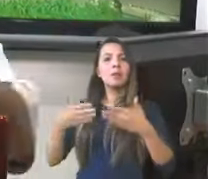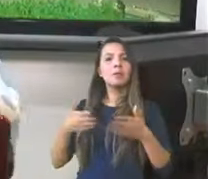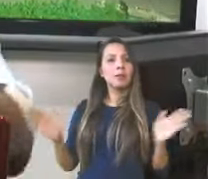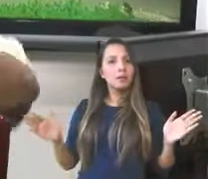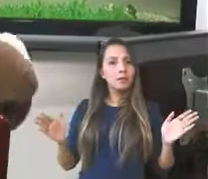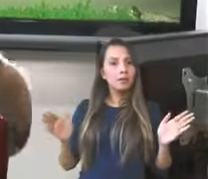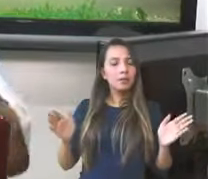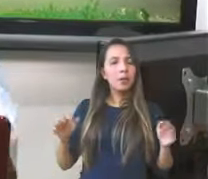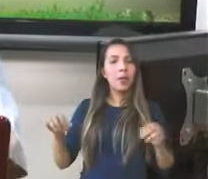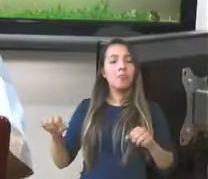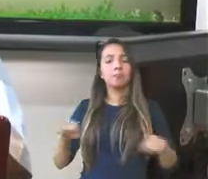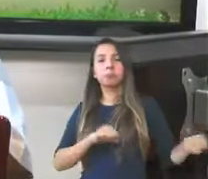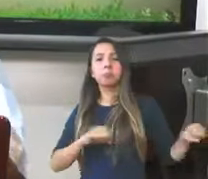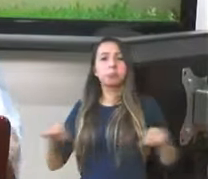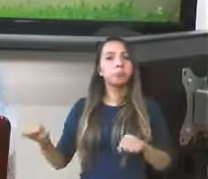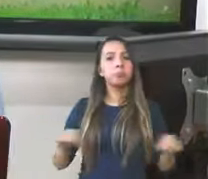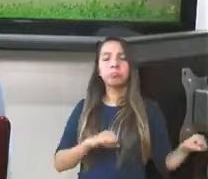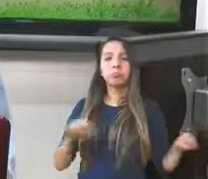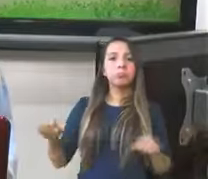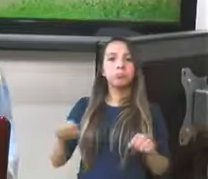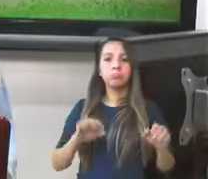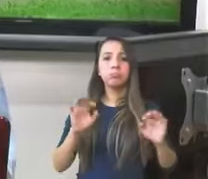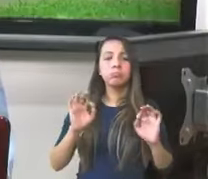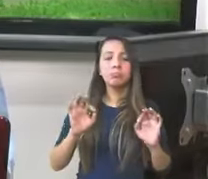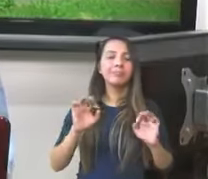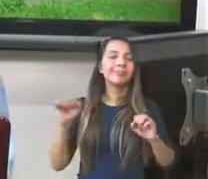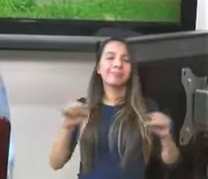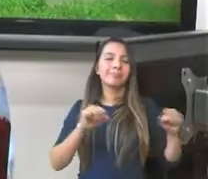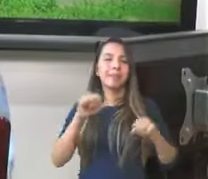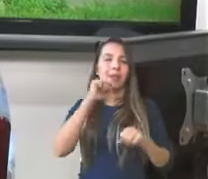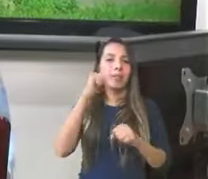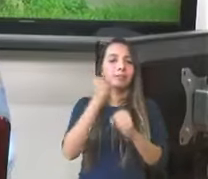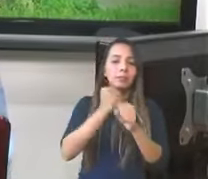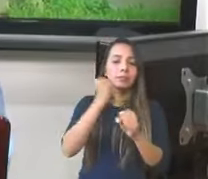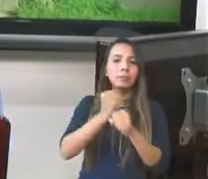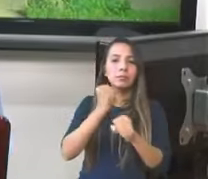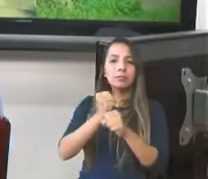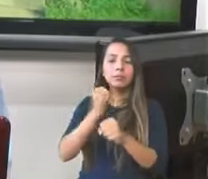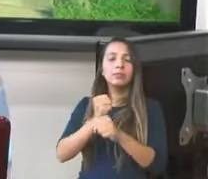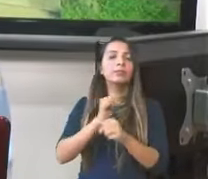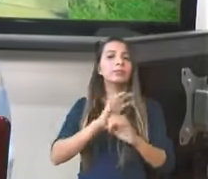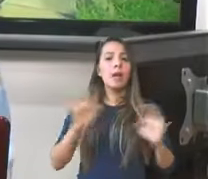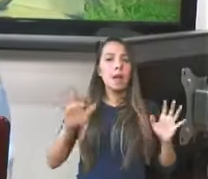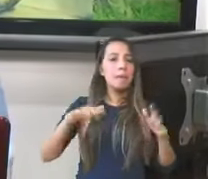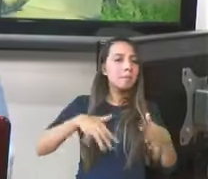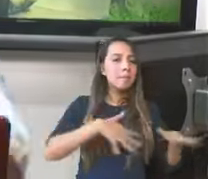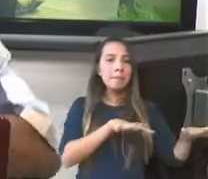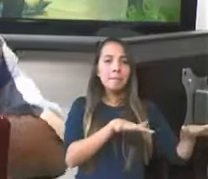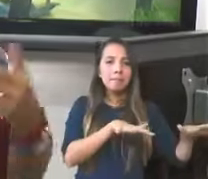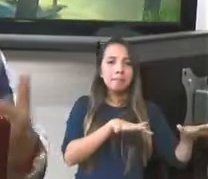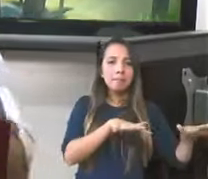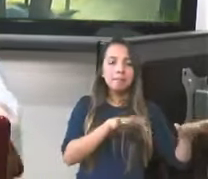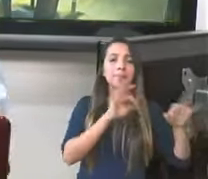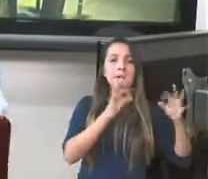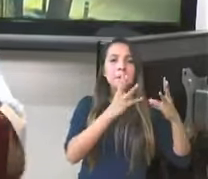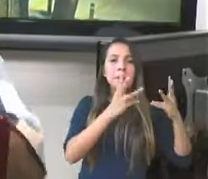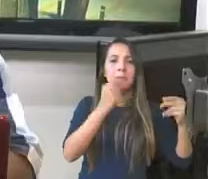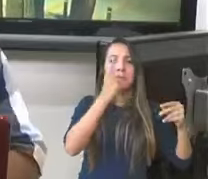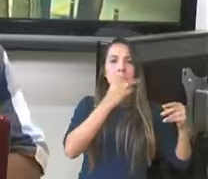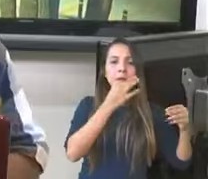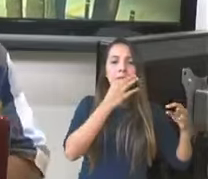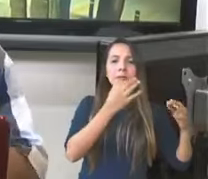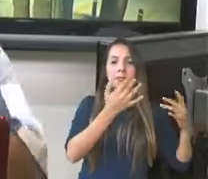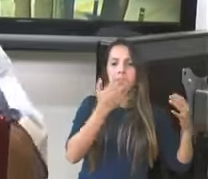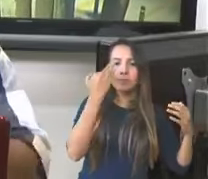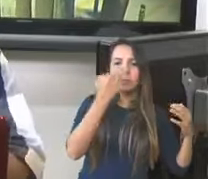simulacro y lo cerraron, y hasta con cadena. Imagínese usted que esté ahí y que, Dios no lo quiera, se presente un sismo y que quiera salir por una de